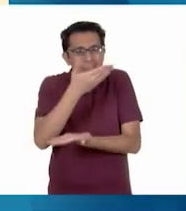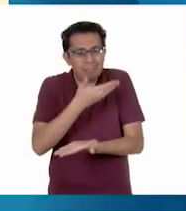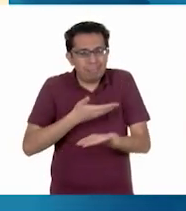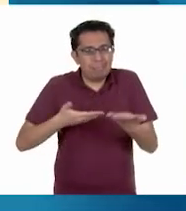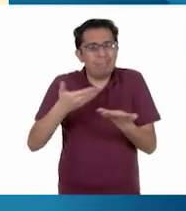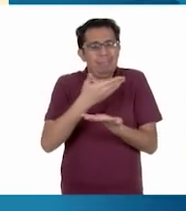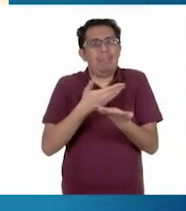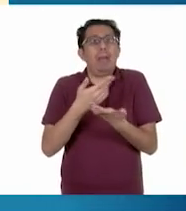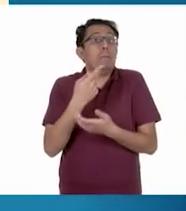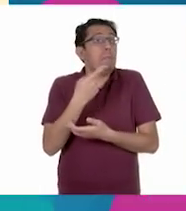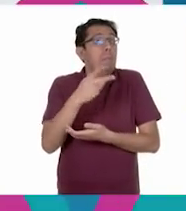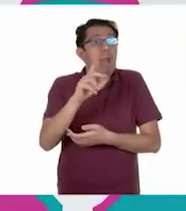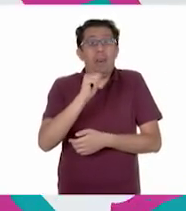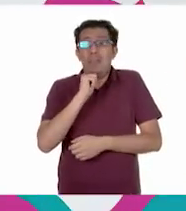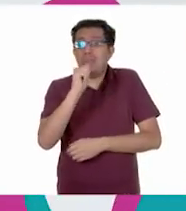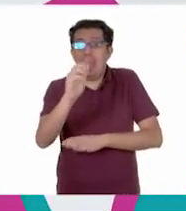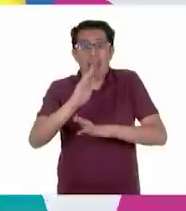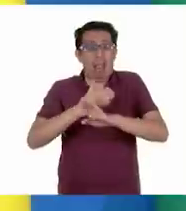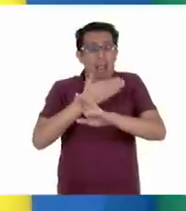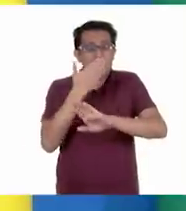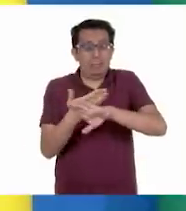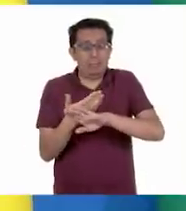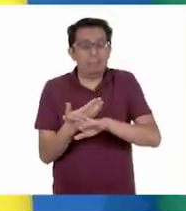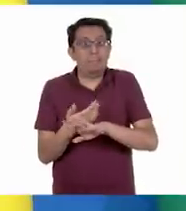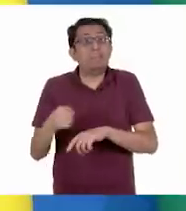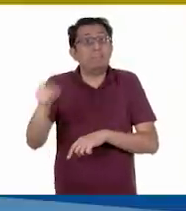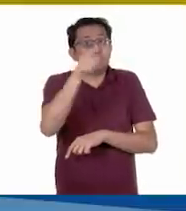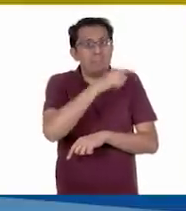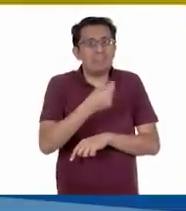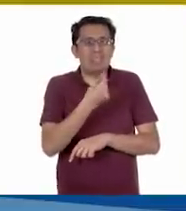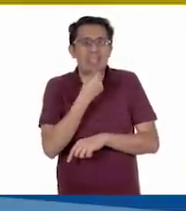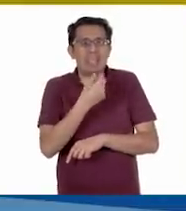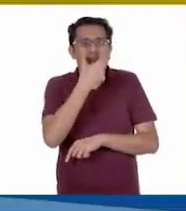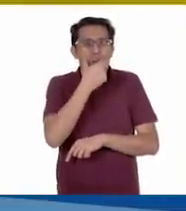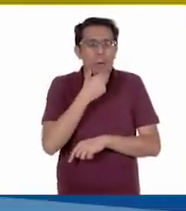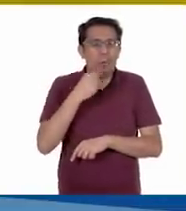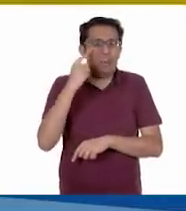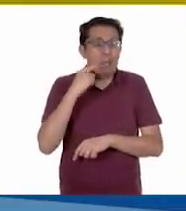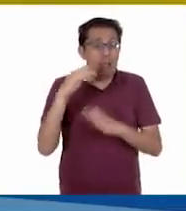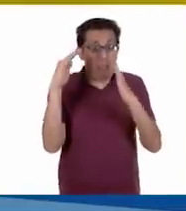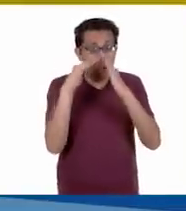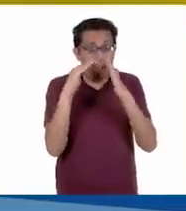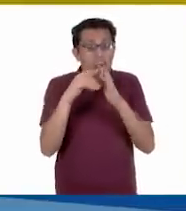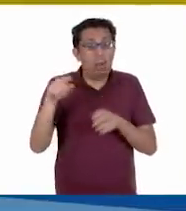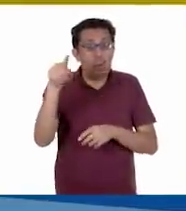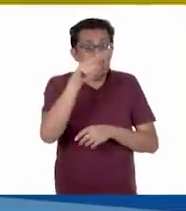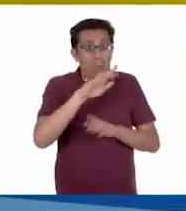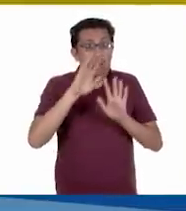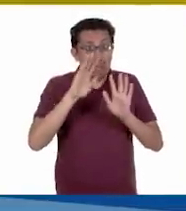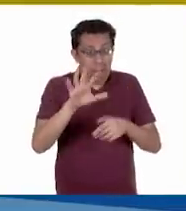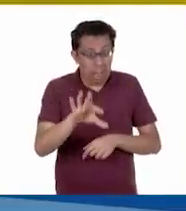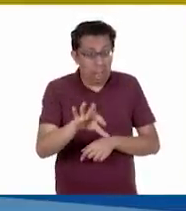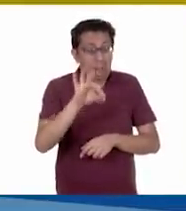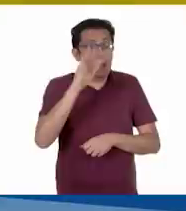sin agresión. Exacto. Niñas y niños en casa, ¿ustedes ya encontraron la idea clave en la respuesta que dio la